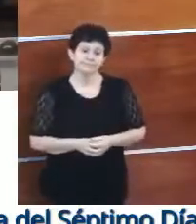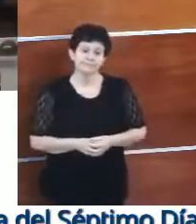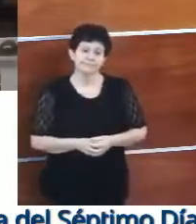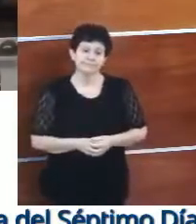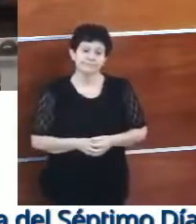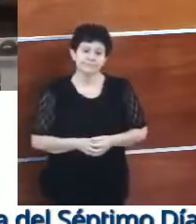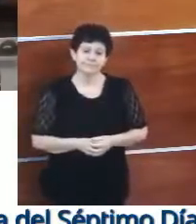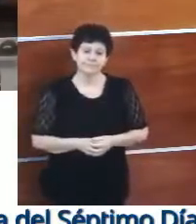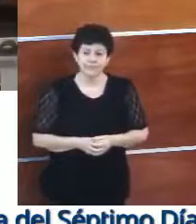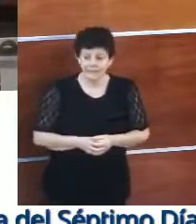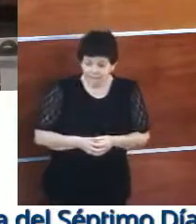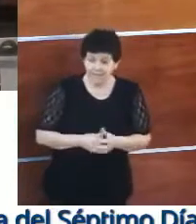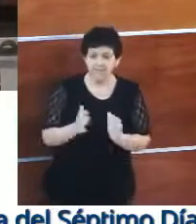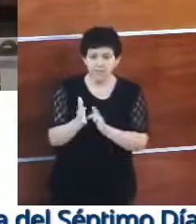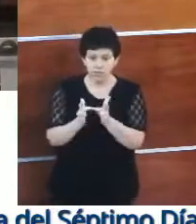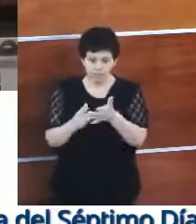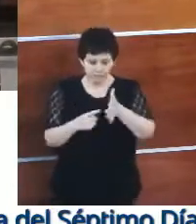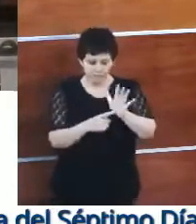Se va a revelar.